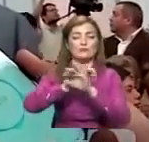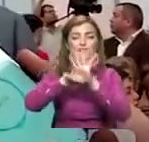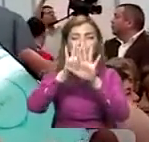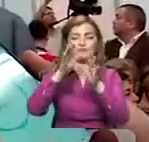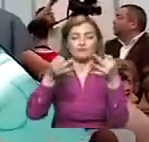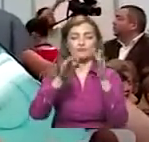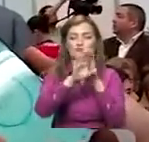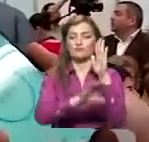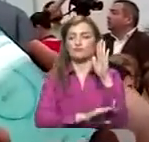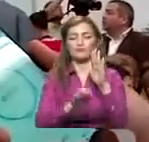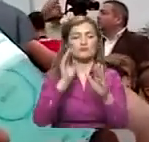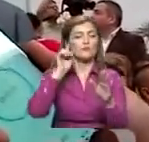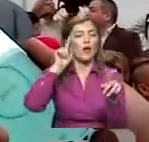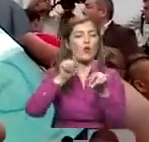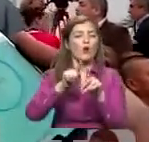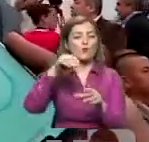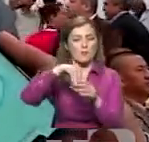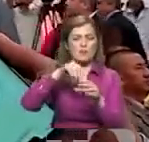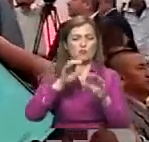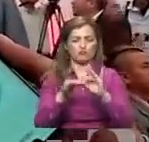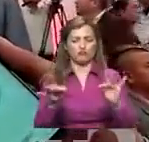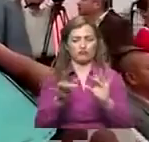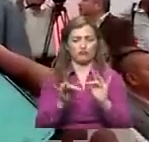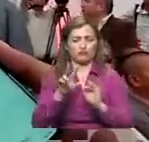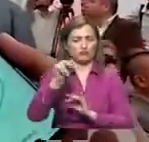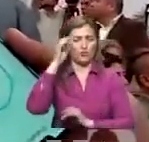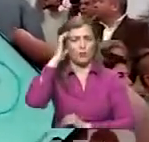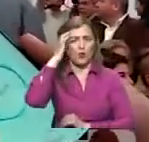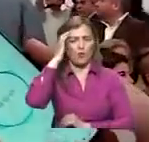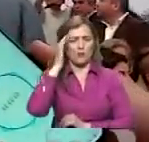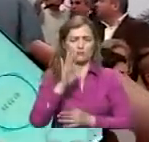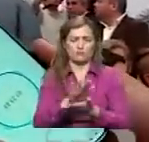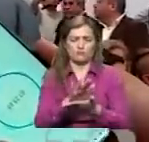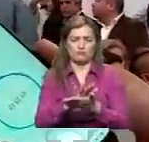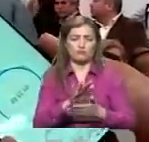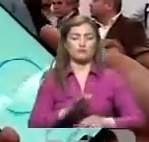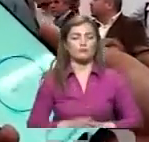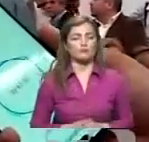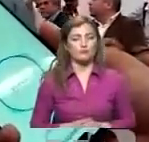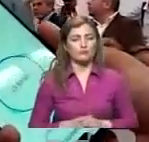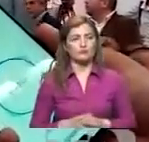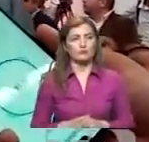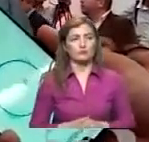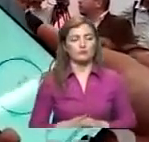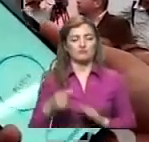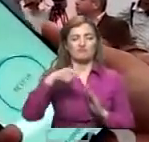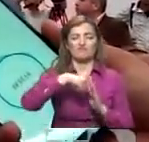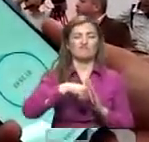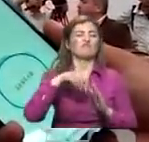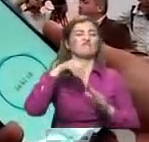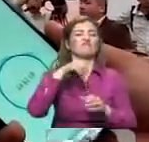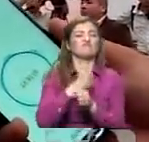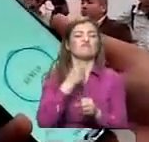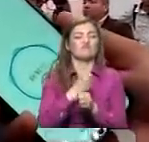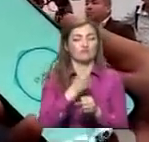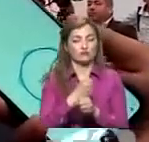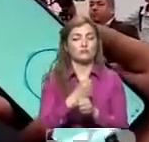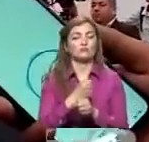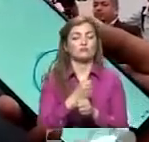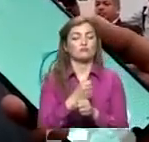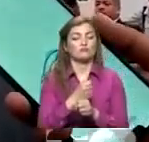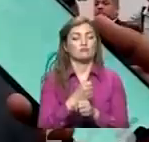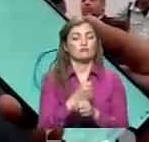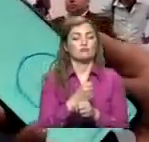consta que no deberían tener preocupaciones por esto. Lo que nos queda es hacia adentro hacer un trabajo de tal forma que